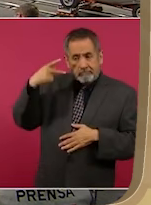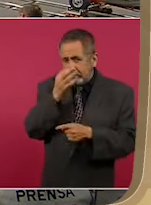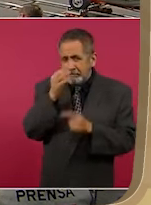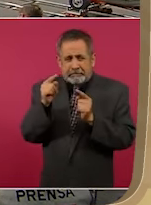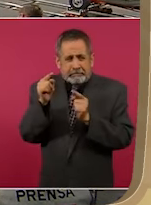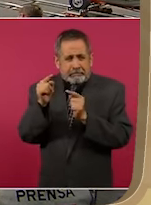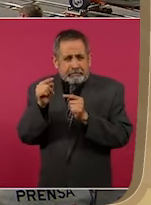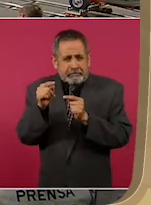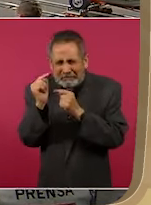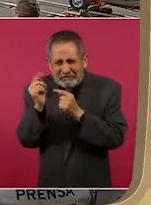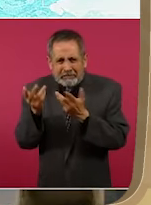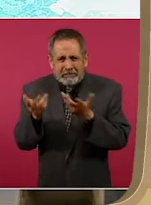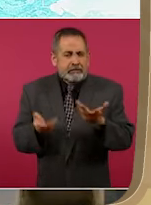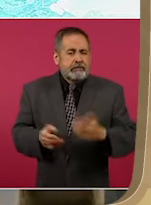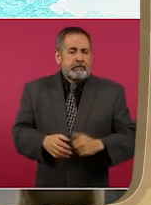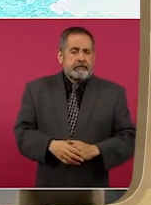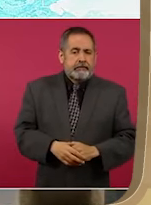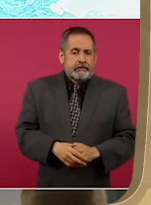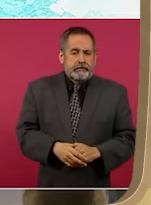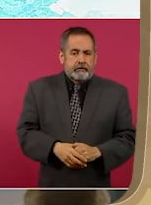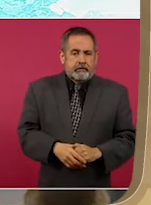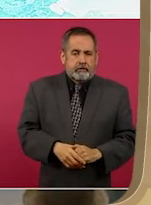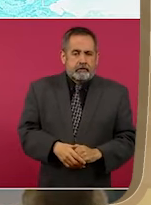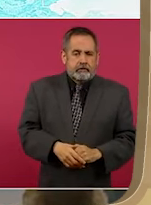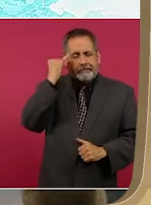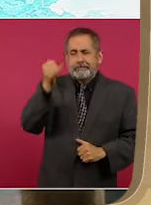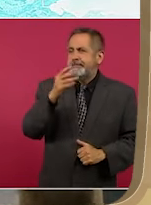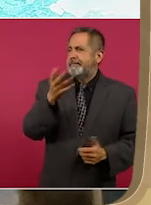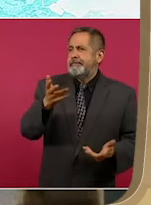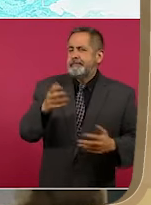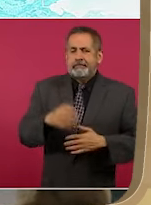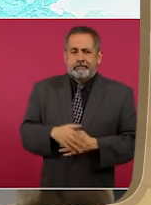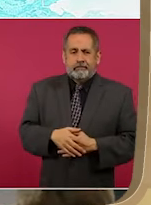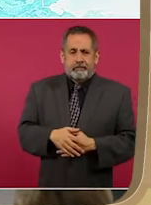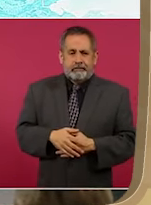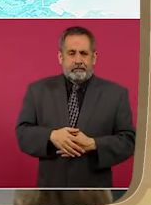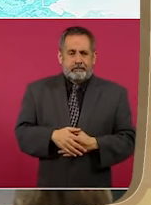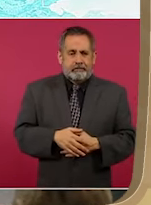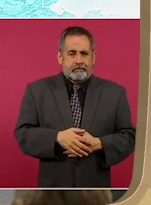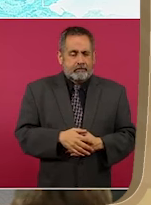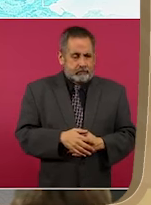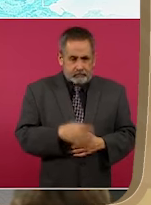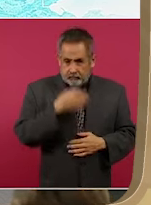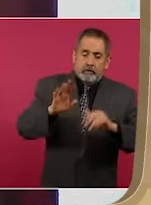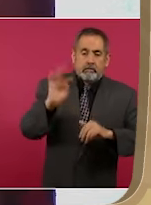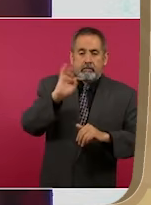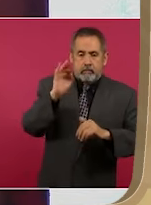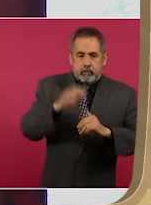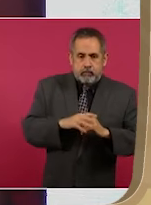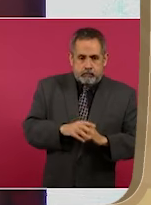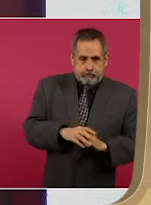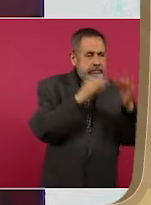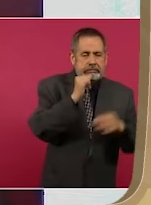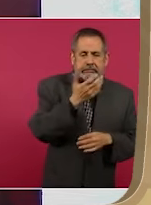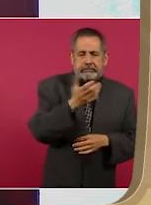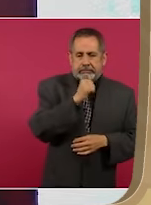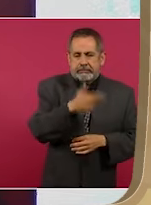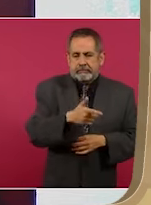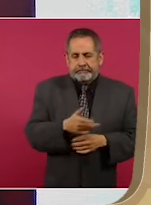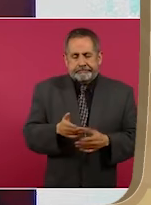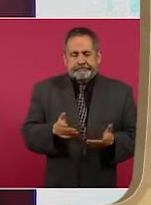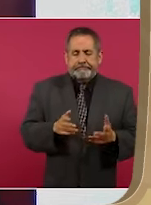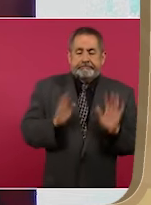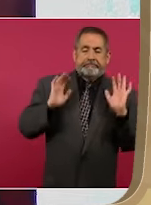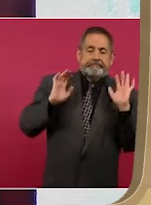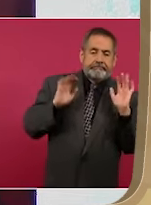más esto, fue todo el escándalo. Imagínense que yo les hubiese propuesto, a ver, ya les dejé la tarea, pero proceso no se mete